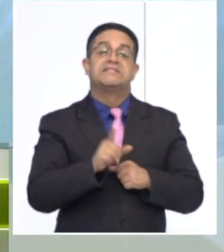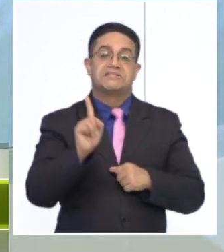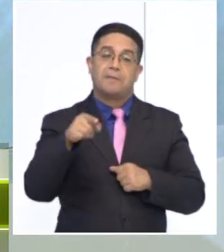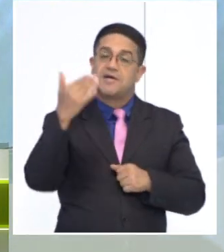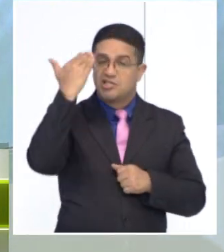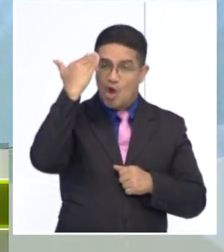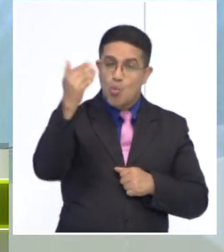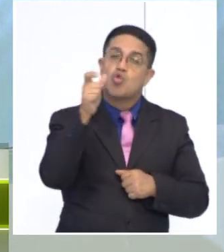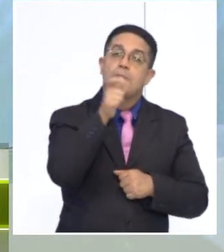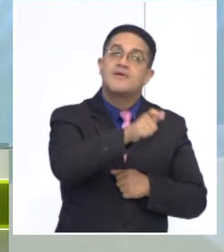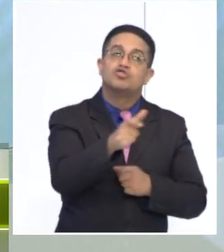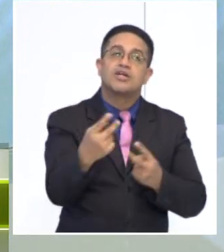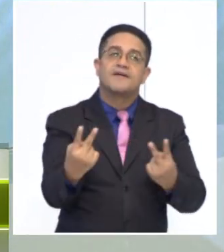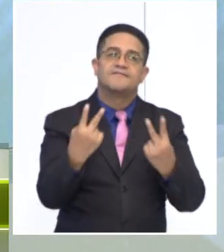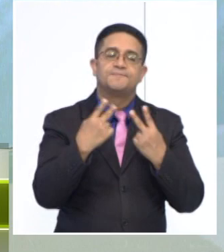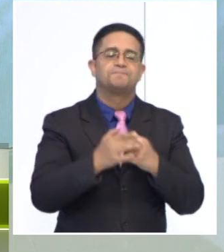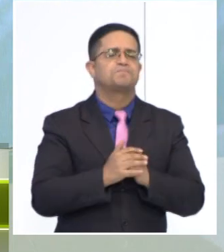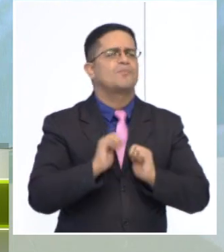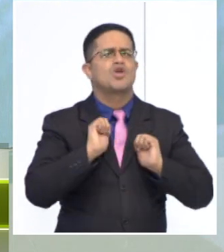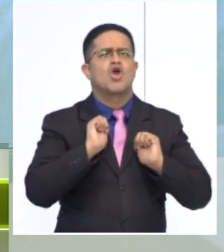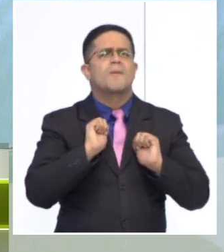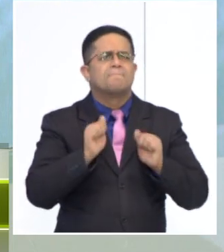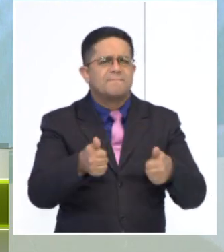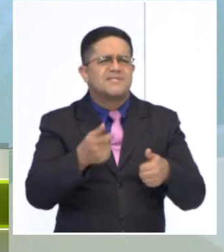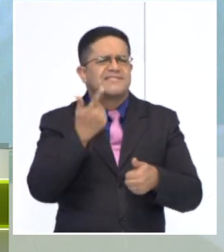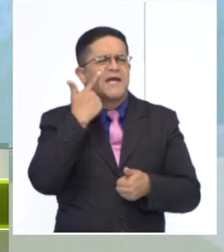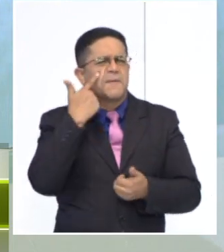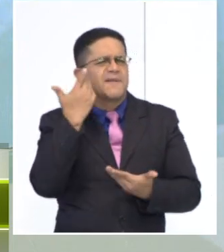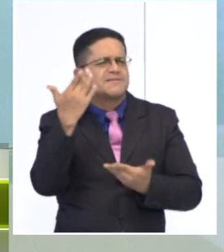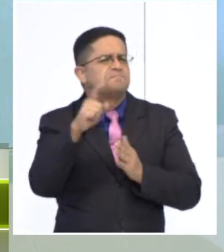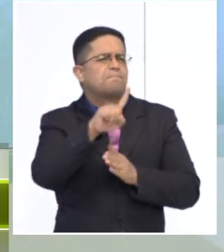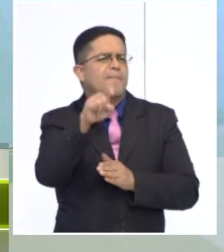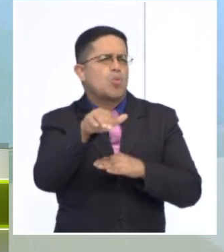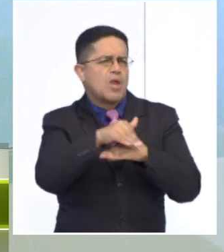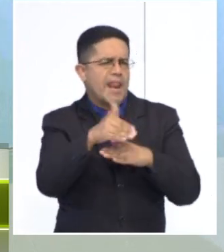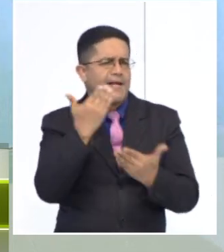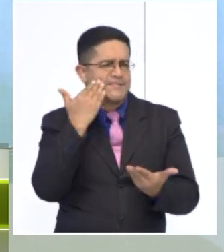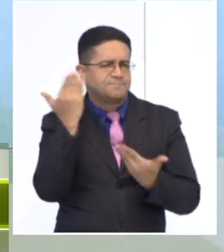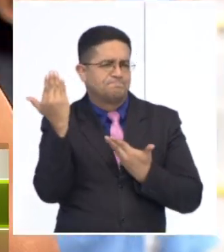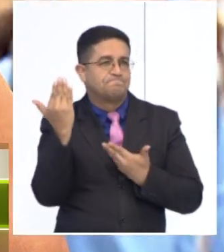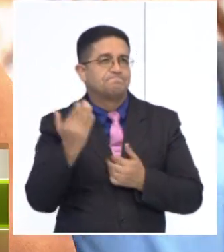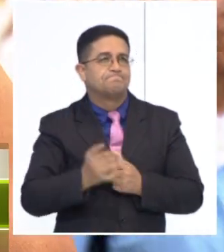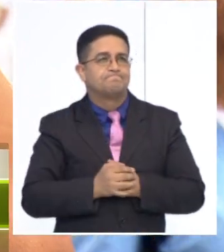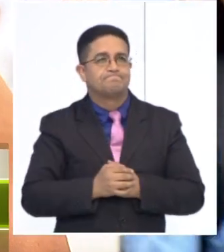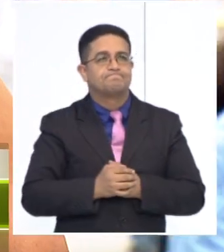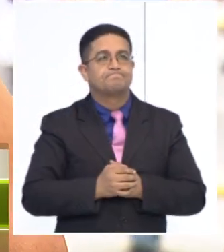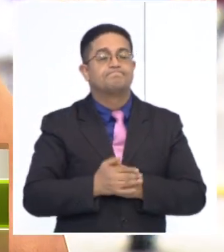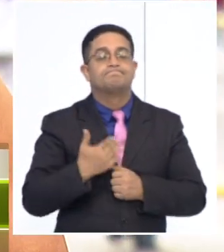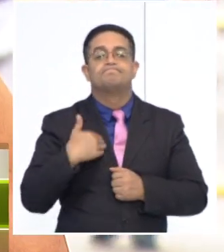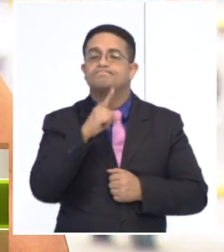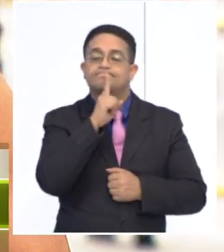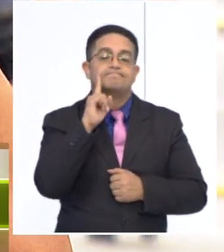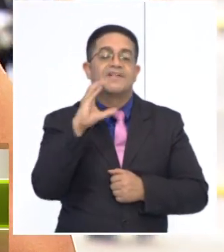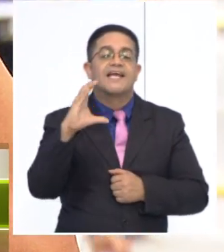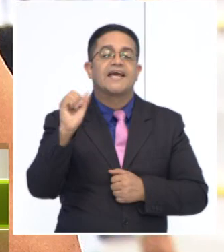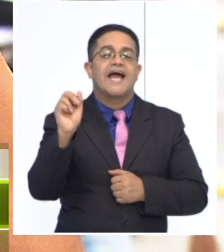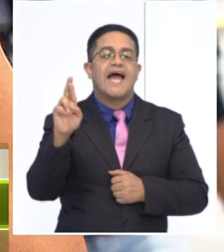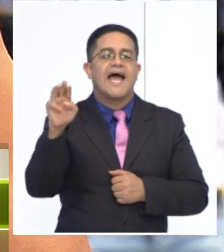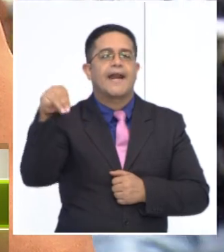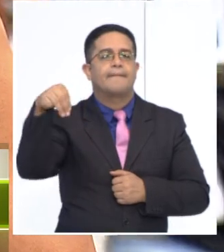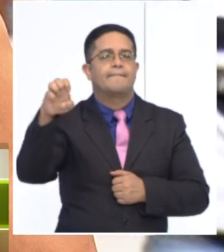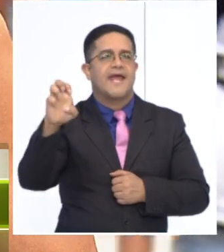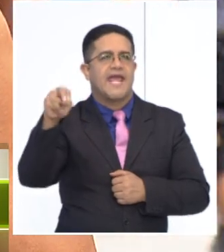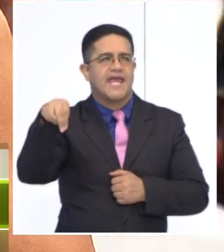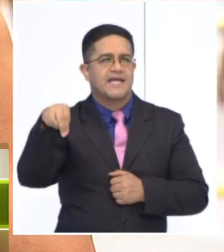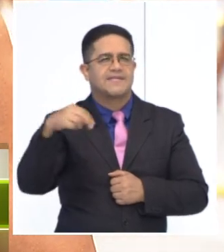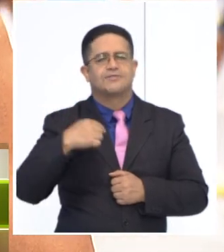nos sintonizan. Vamos a comenzar viendo las preguntas que tenemos desde la calle. Me llamo Carmen Simancas.